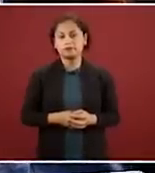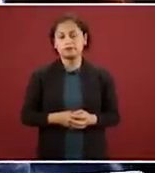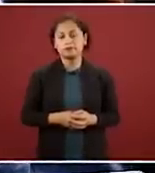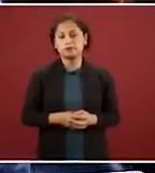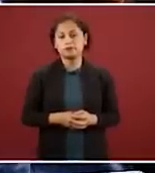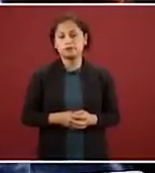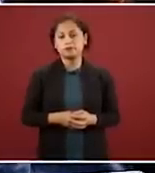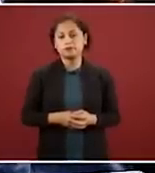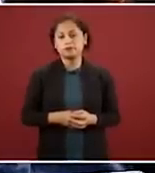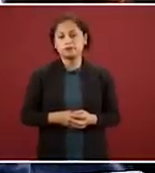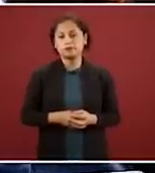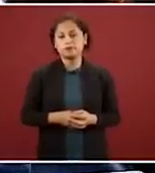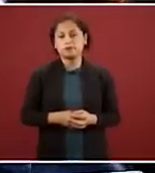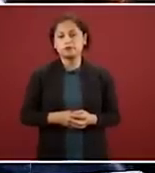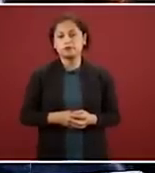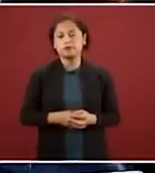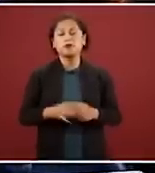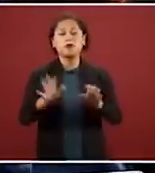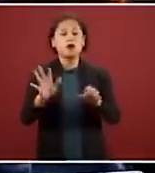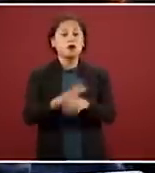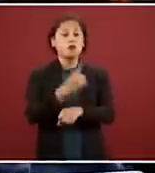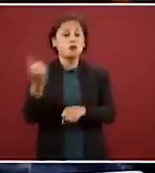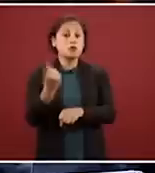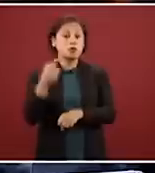un estado de derecho vigente,